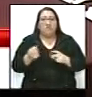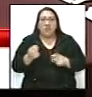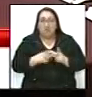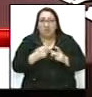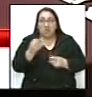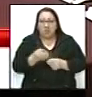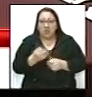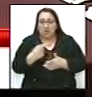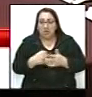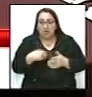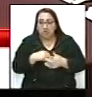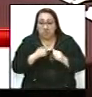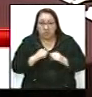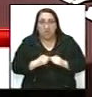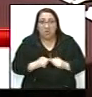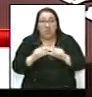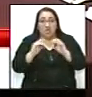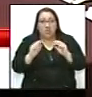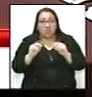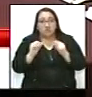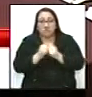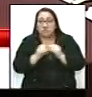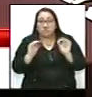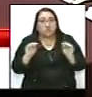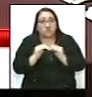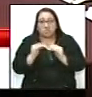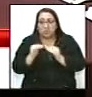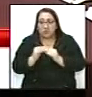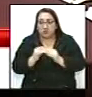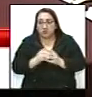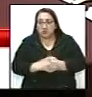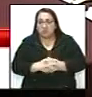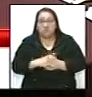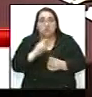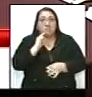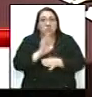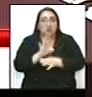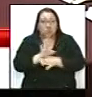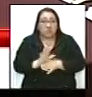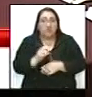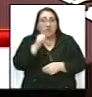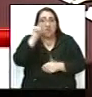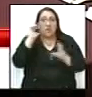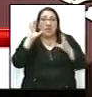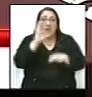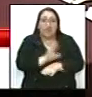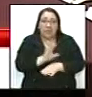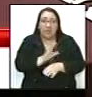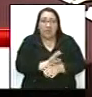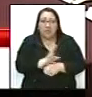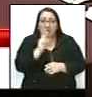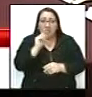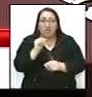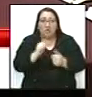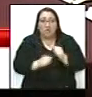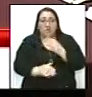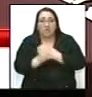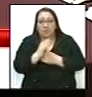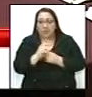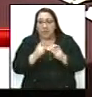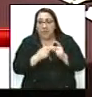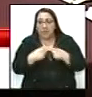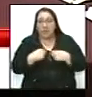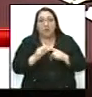de que seguimos comentando un poco lo mismo viernes en la tarde, ayer en la tarde y un poco esta mañana. Así es que